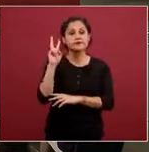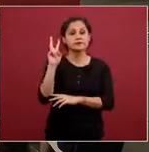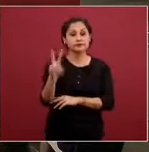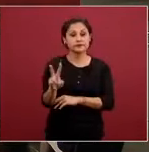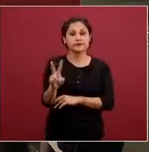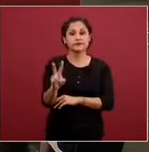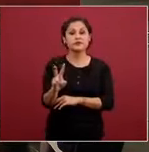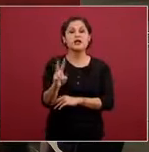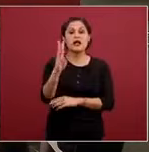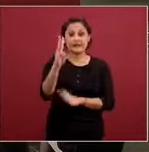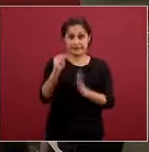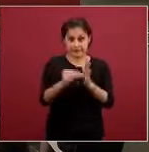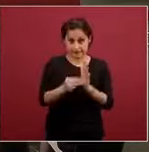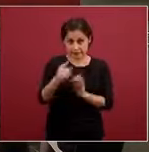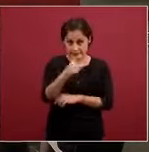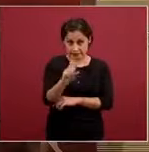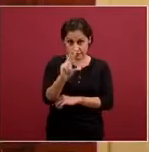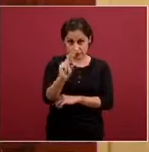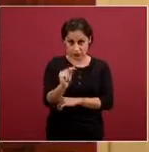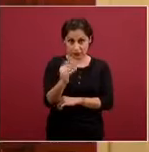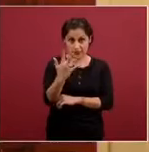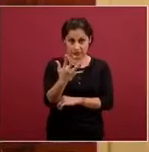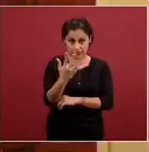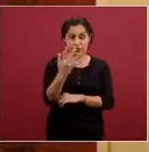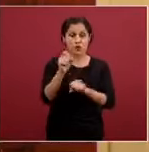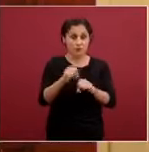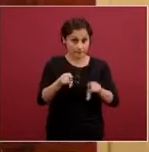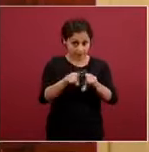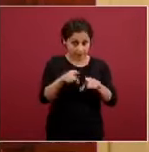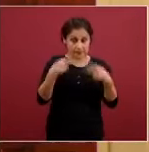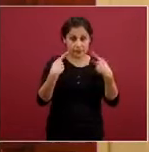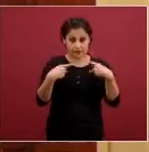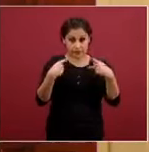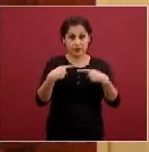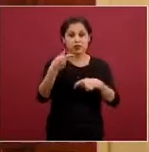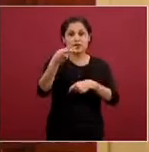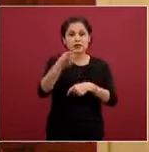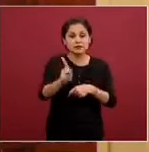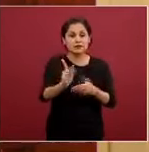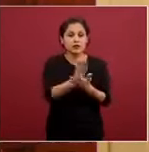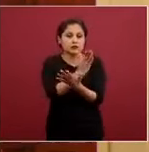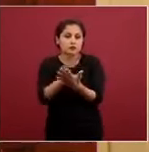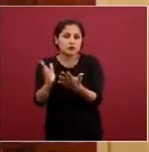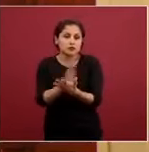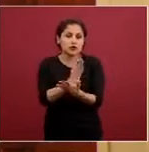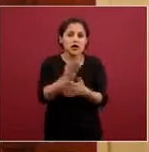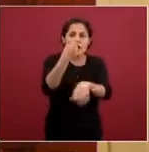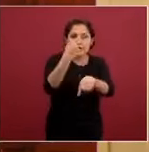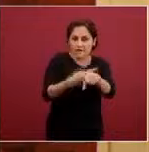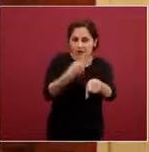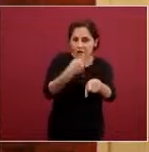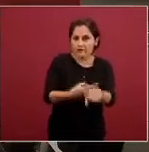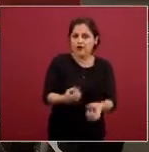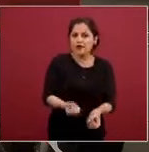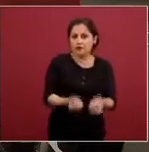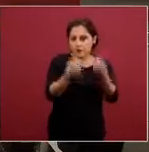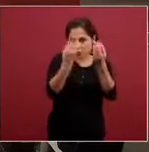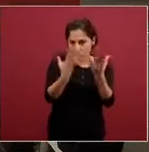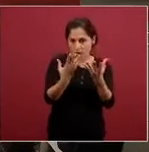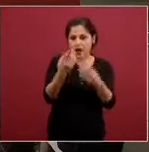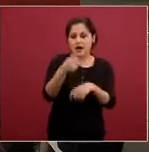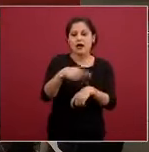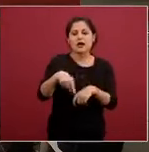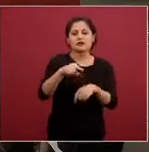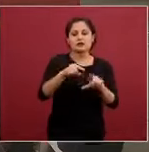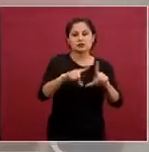estos 3.185, pero ahora por carga de enfermedad, es decir, cantidad de casos, para que en su momento también podamos